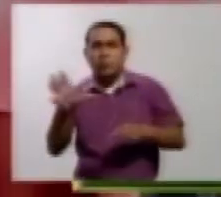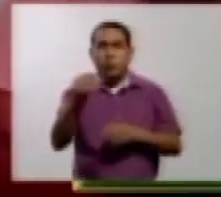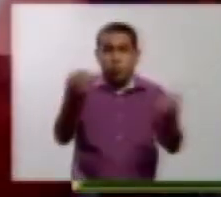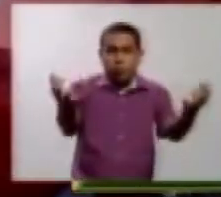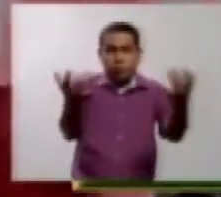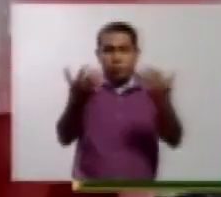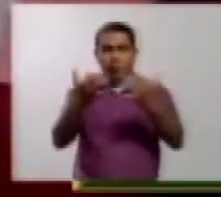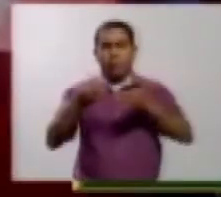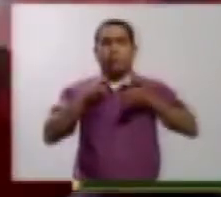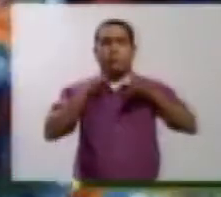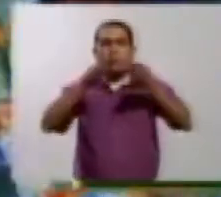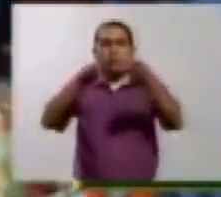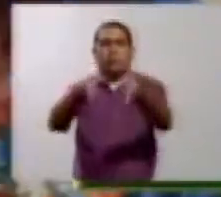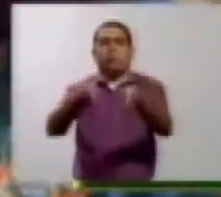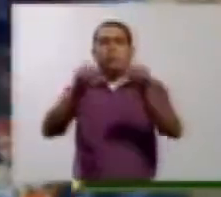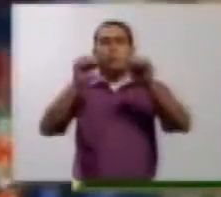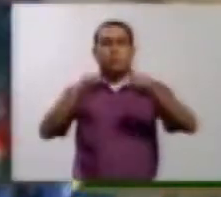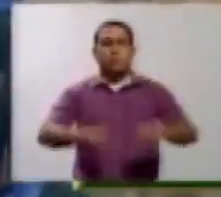a darle su último adiós.